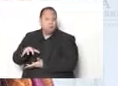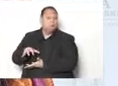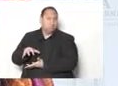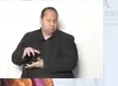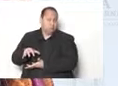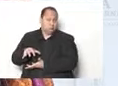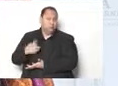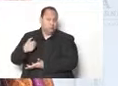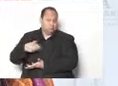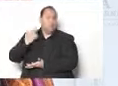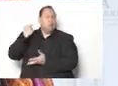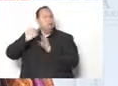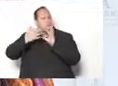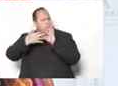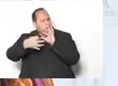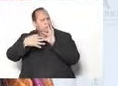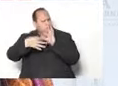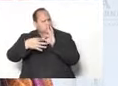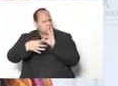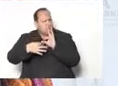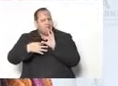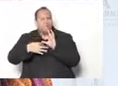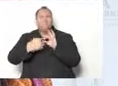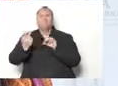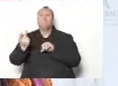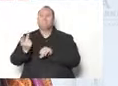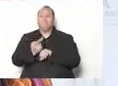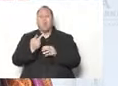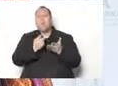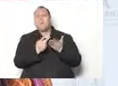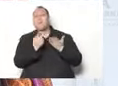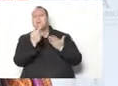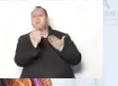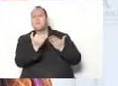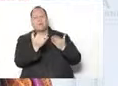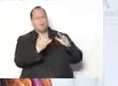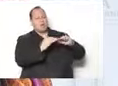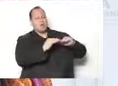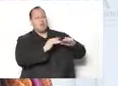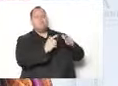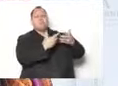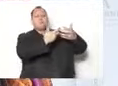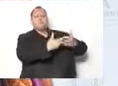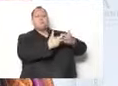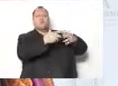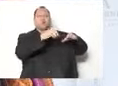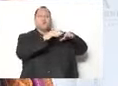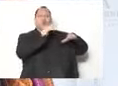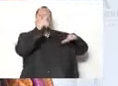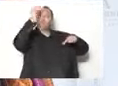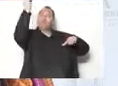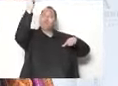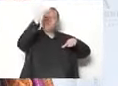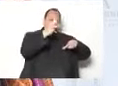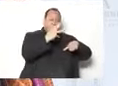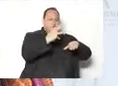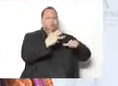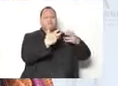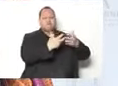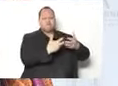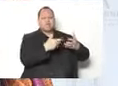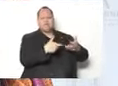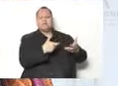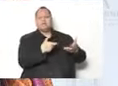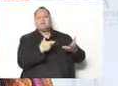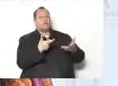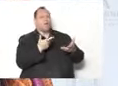mucho hemos comentado y se ha comentado sobre el fallido proyecto de una planta fotovoltaica, el cual estaba